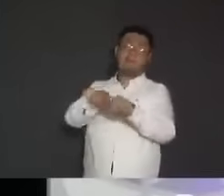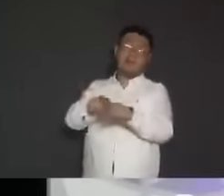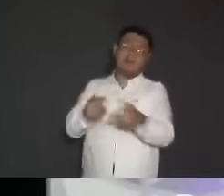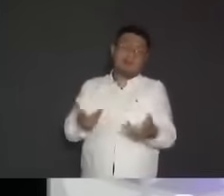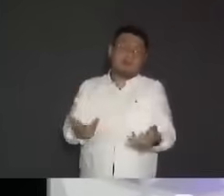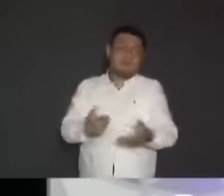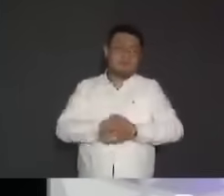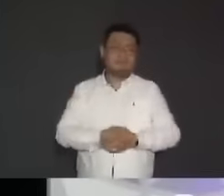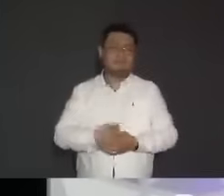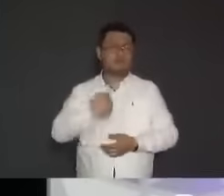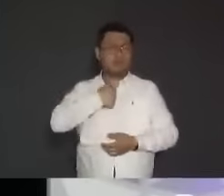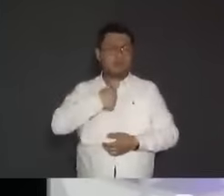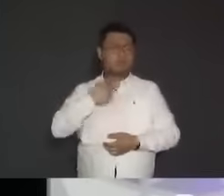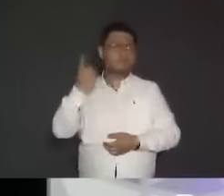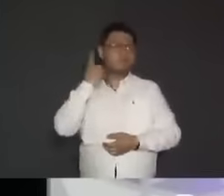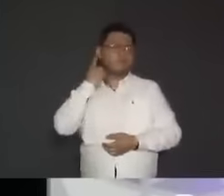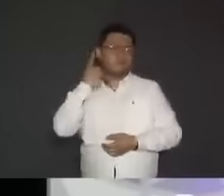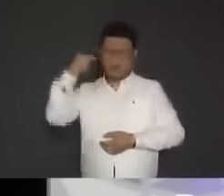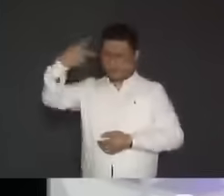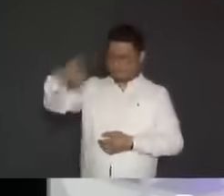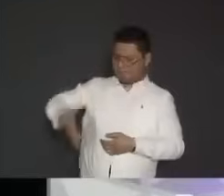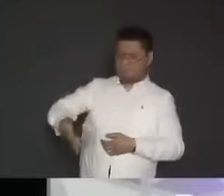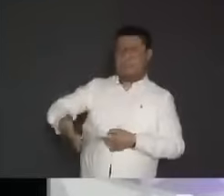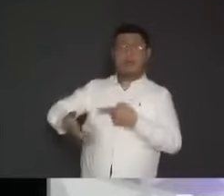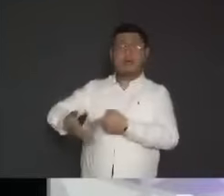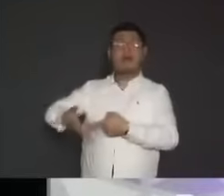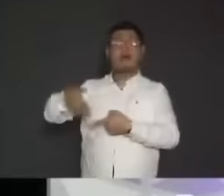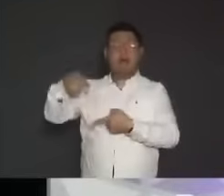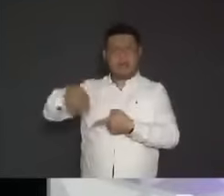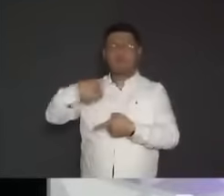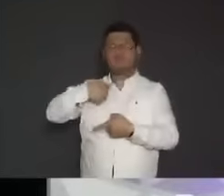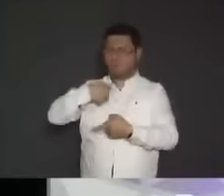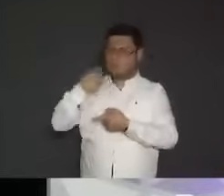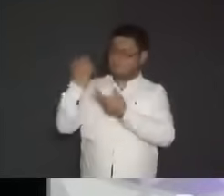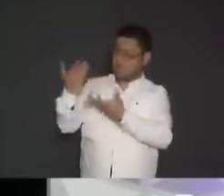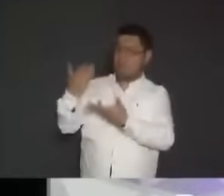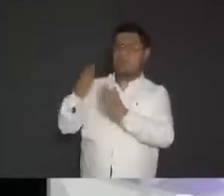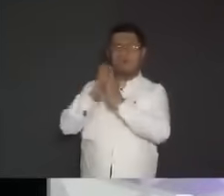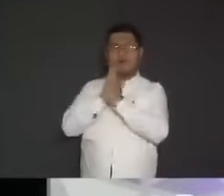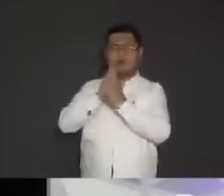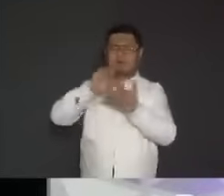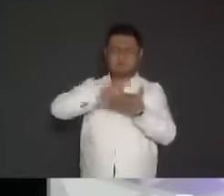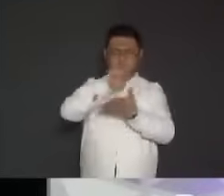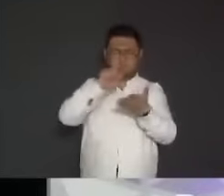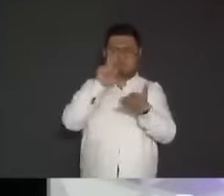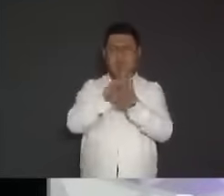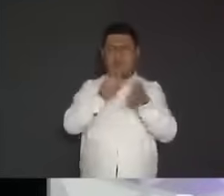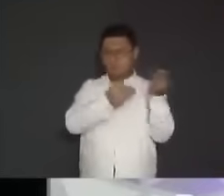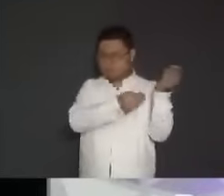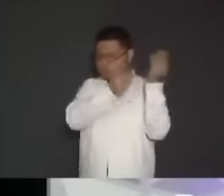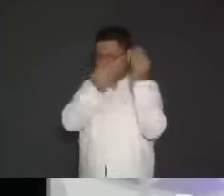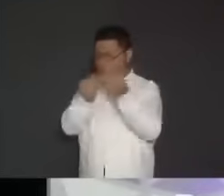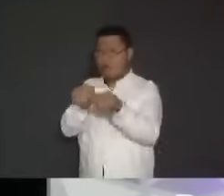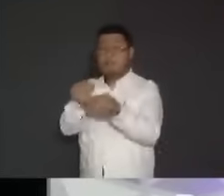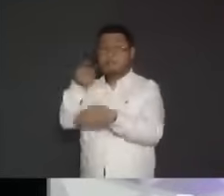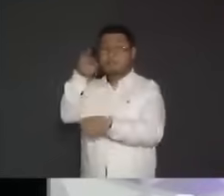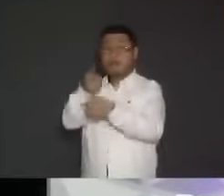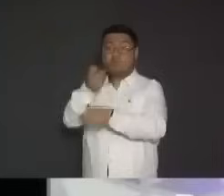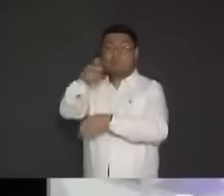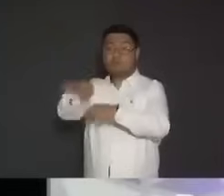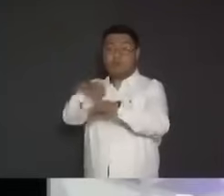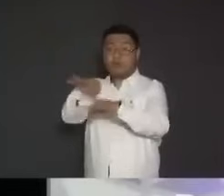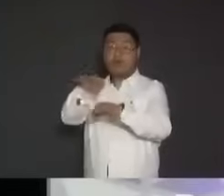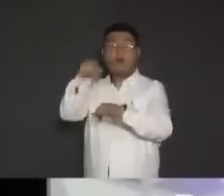local, hice un llamado para que el gobierno del estado legislara y atendiera sobre el segundo trabajo más